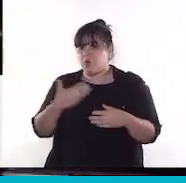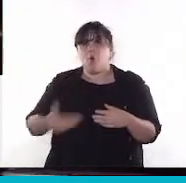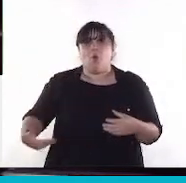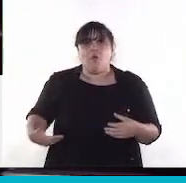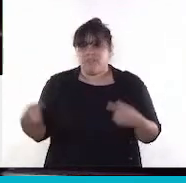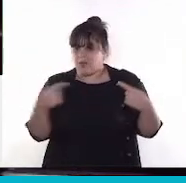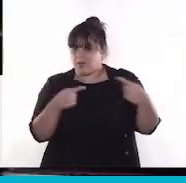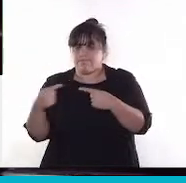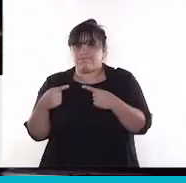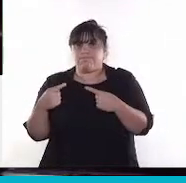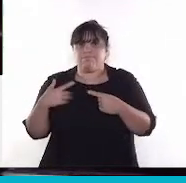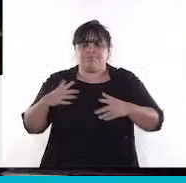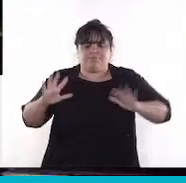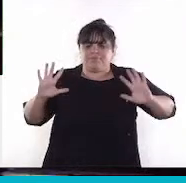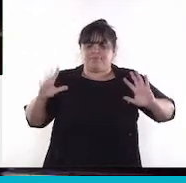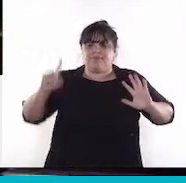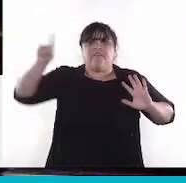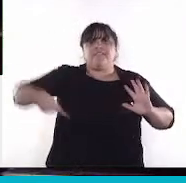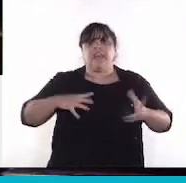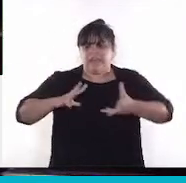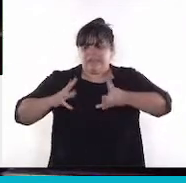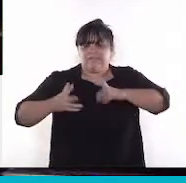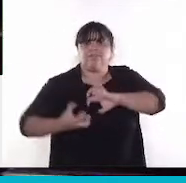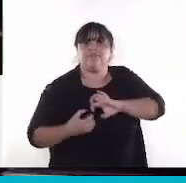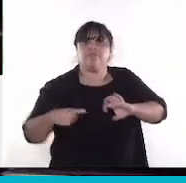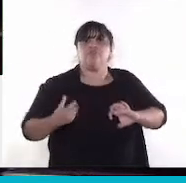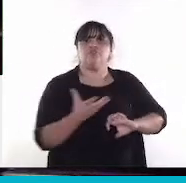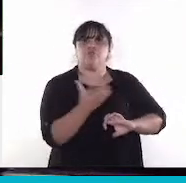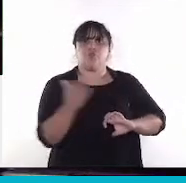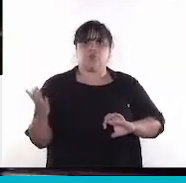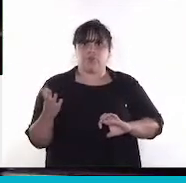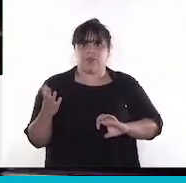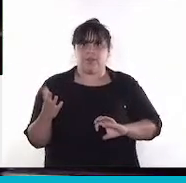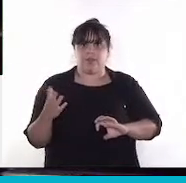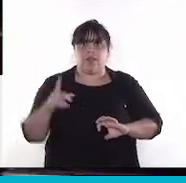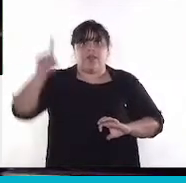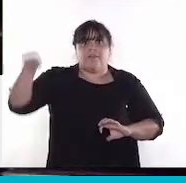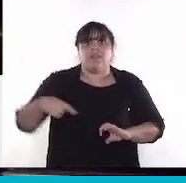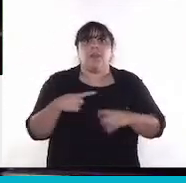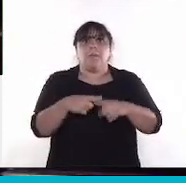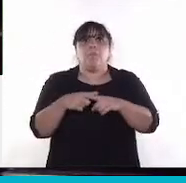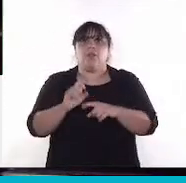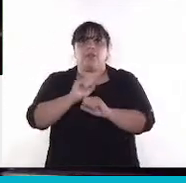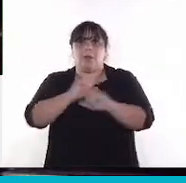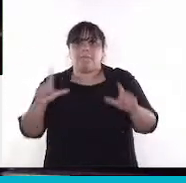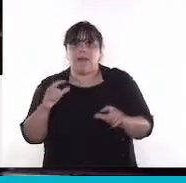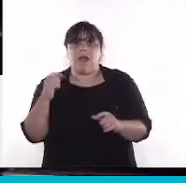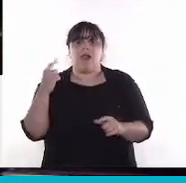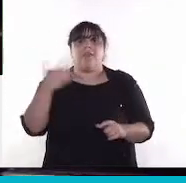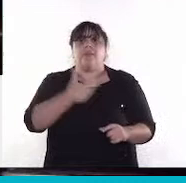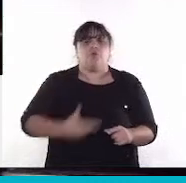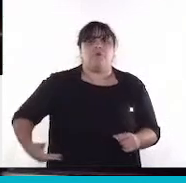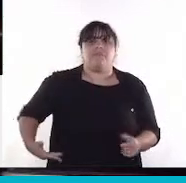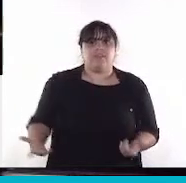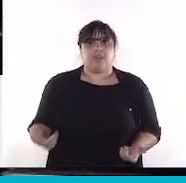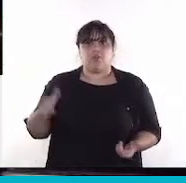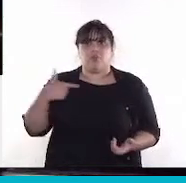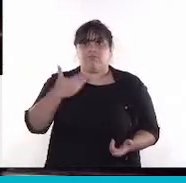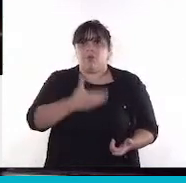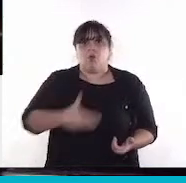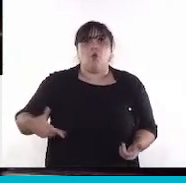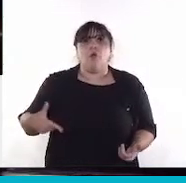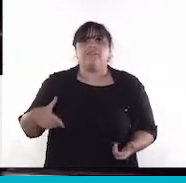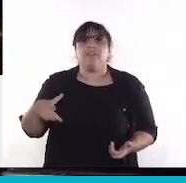de descomposición como sociedad a partir de las malas políticas del gobierno. Un estado que se